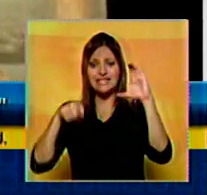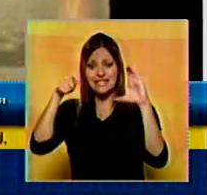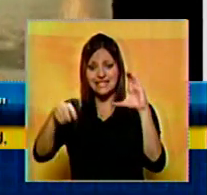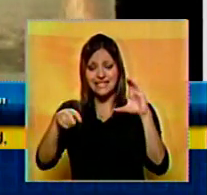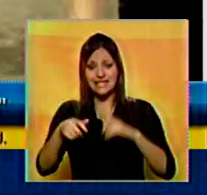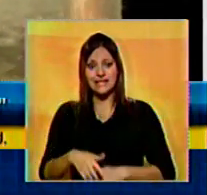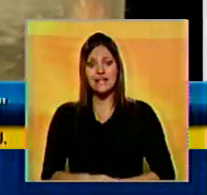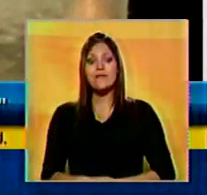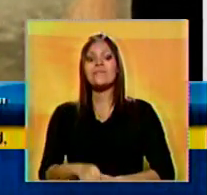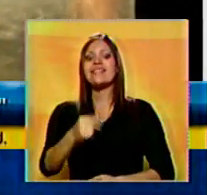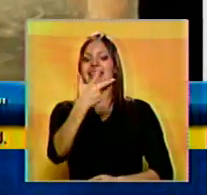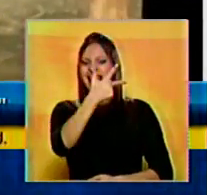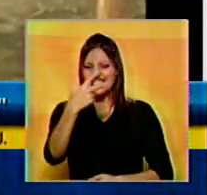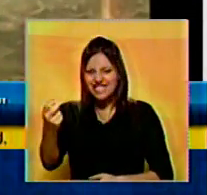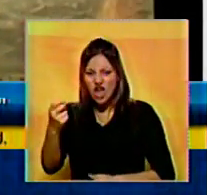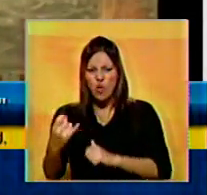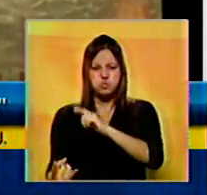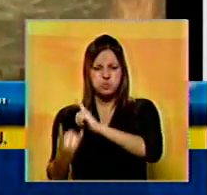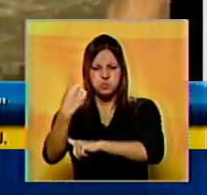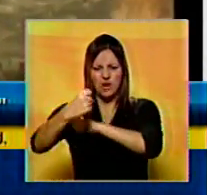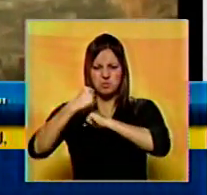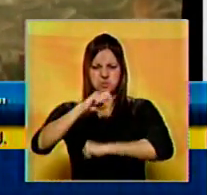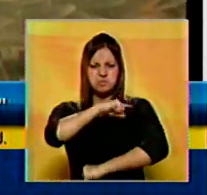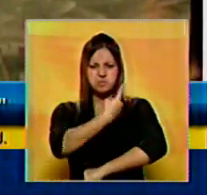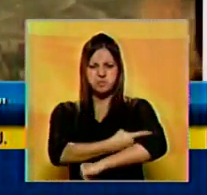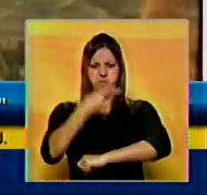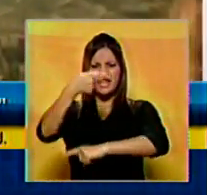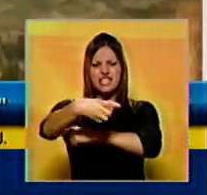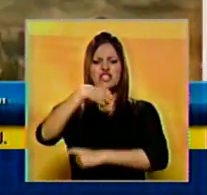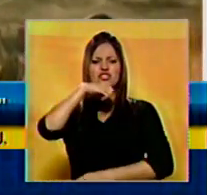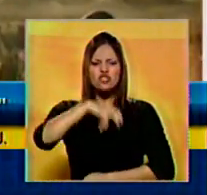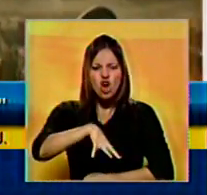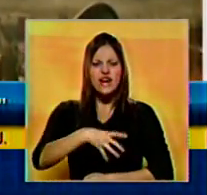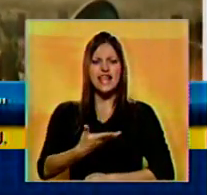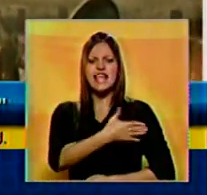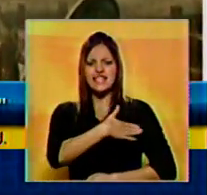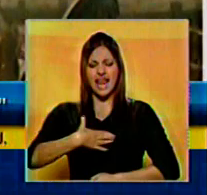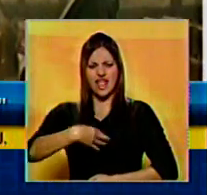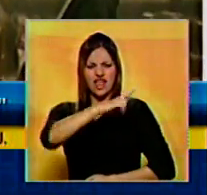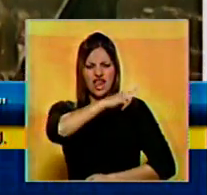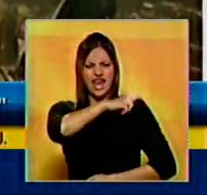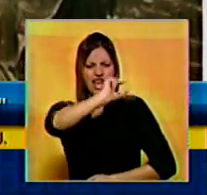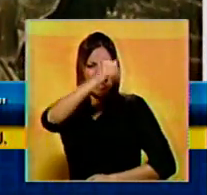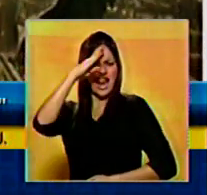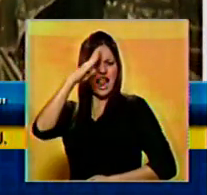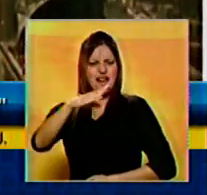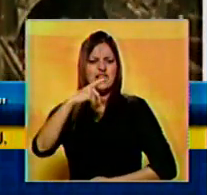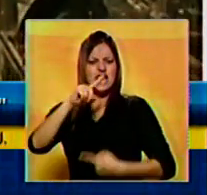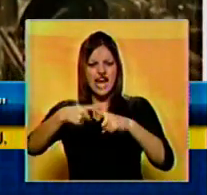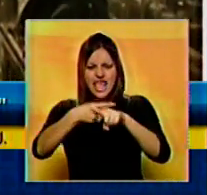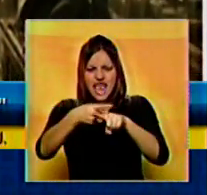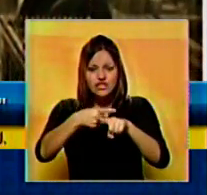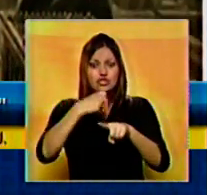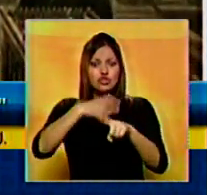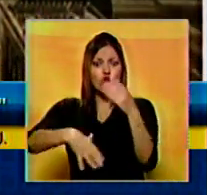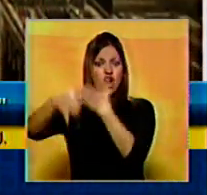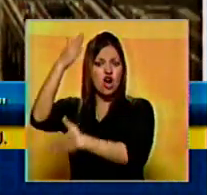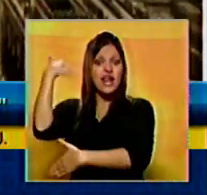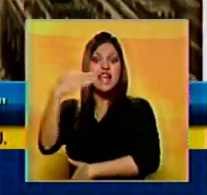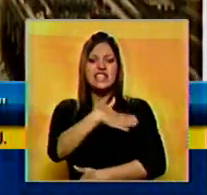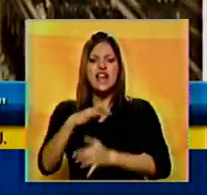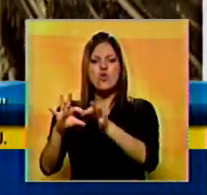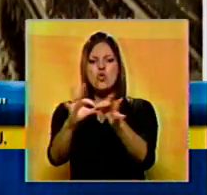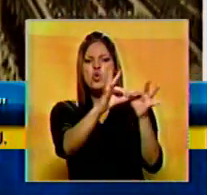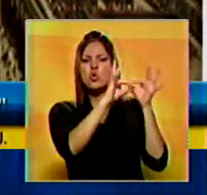cinematográfica. 300, El origen de un imperio, cuenta la historia de los intentos del general griego Temístocles de unificar